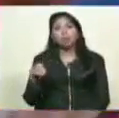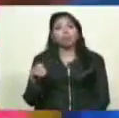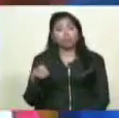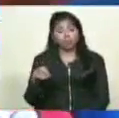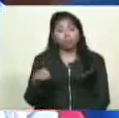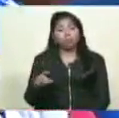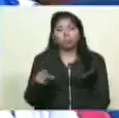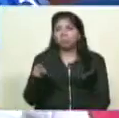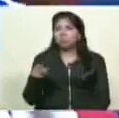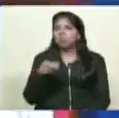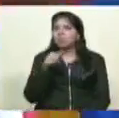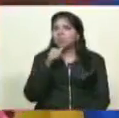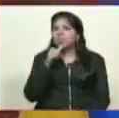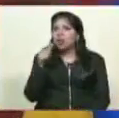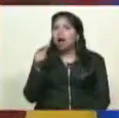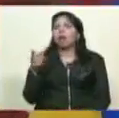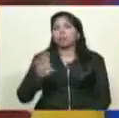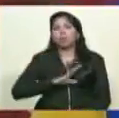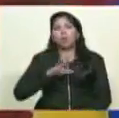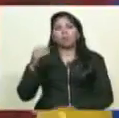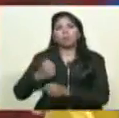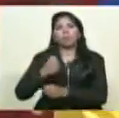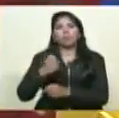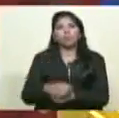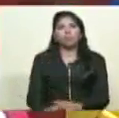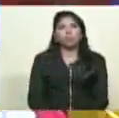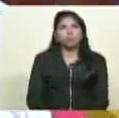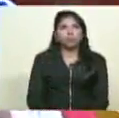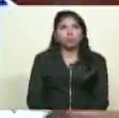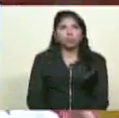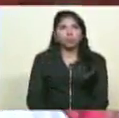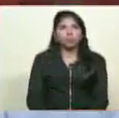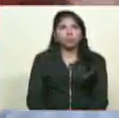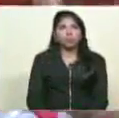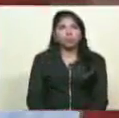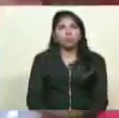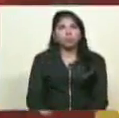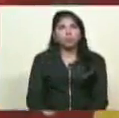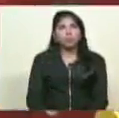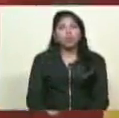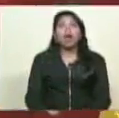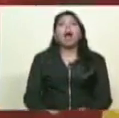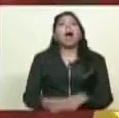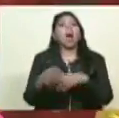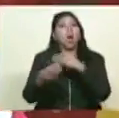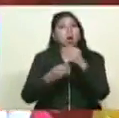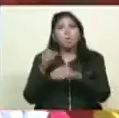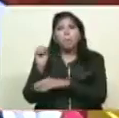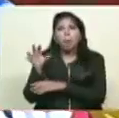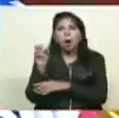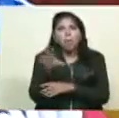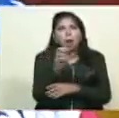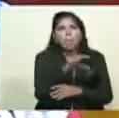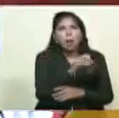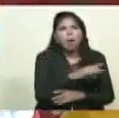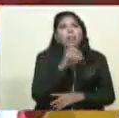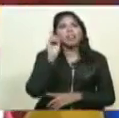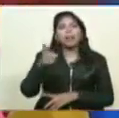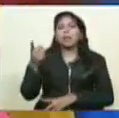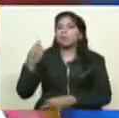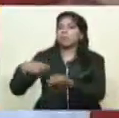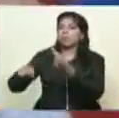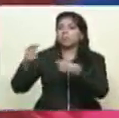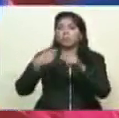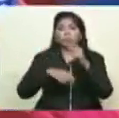obrera, el CPT. Pero más allá, presidente, el sistema de distribución y comercialización en nuestras empresas.